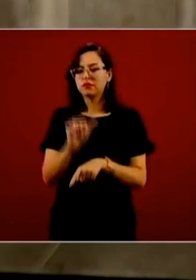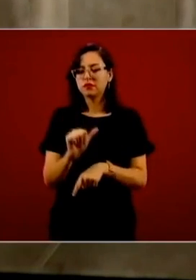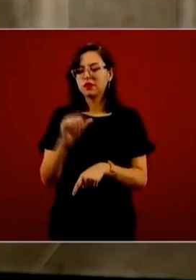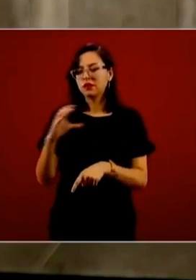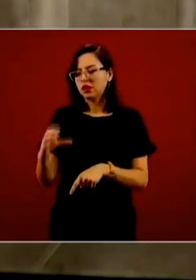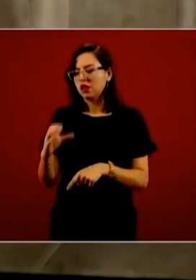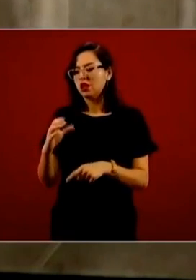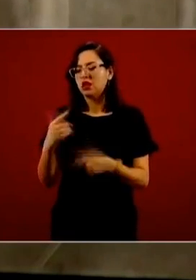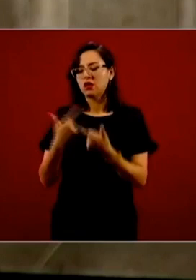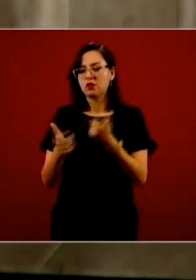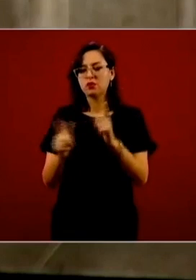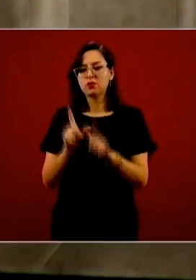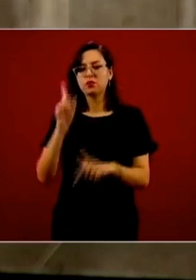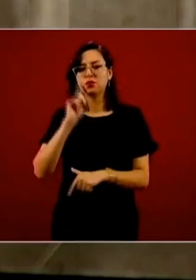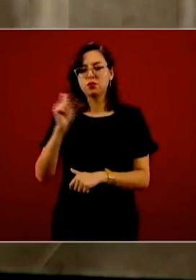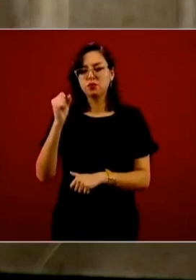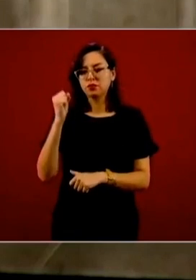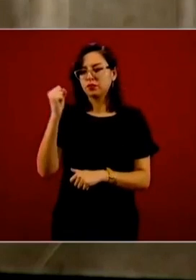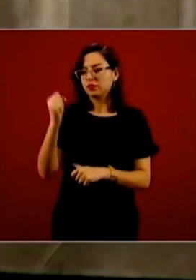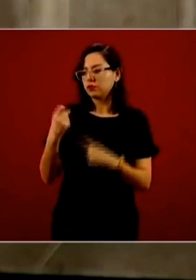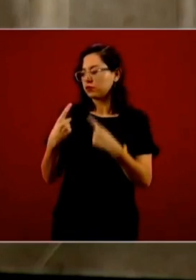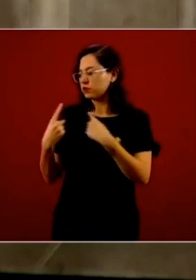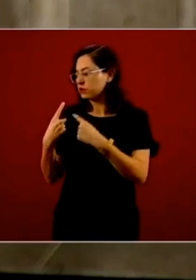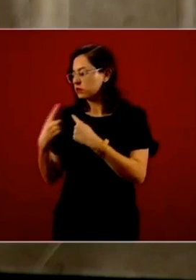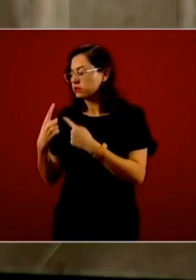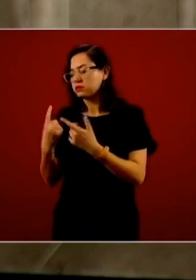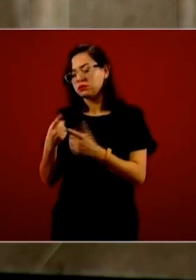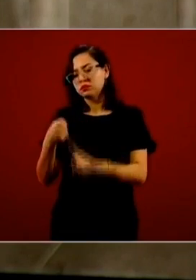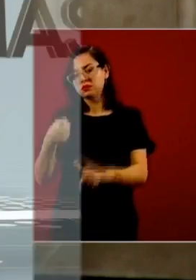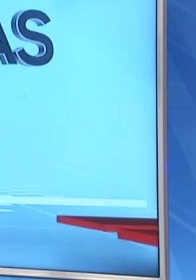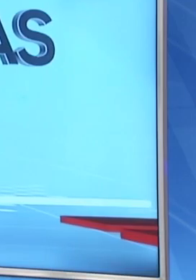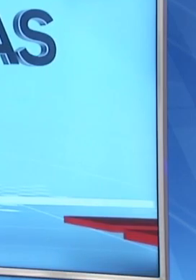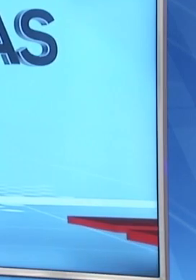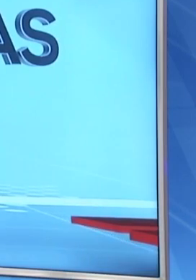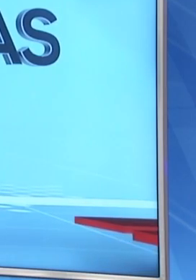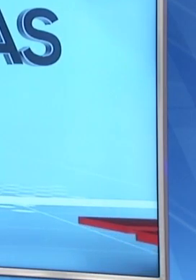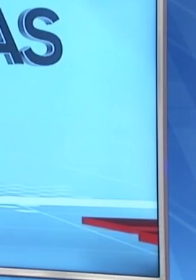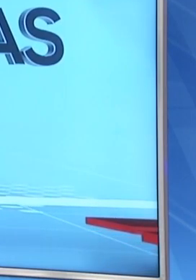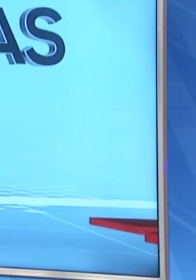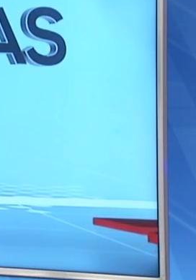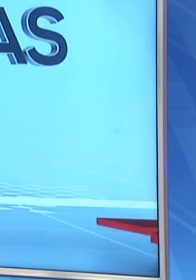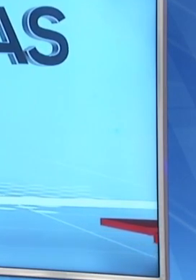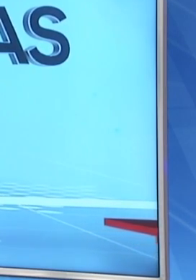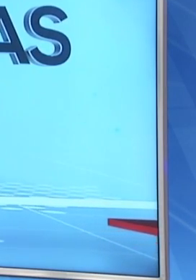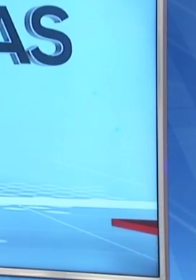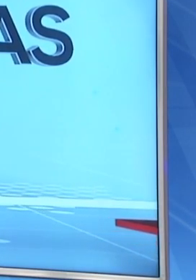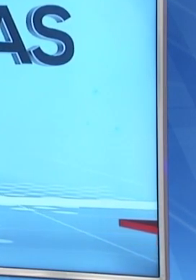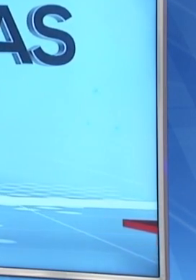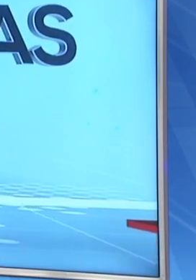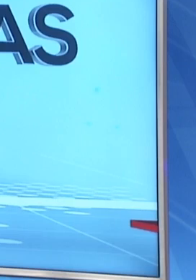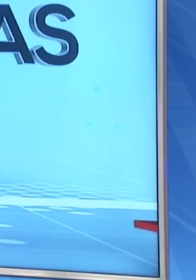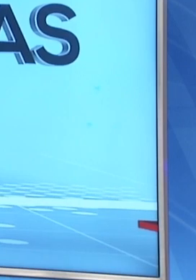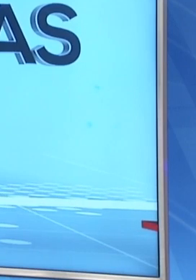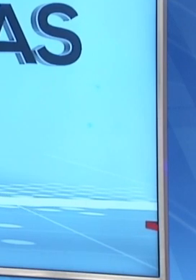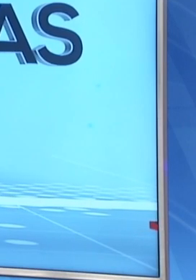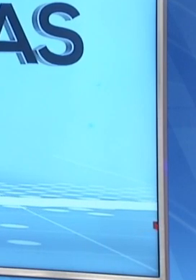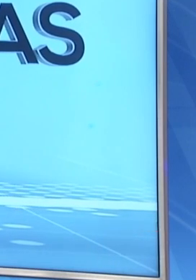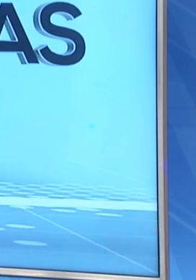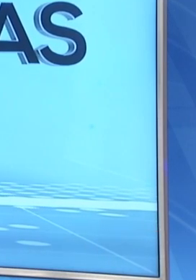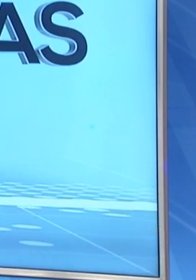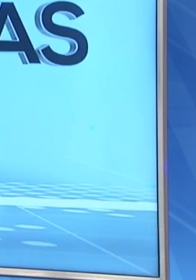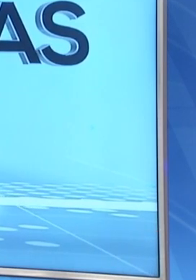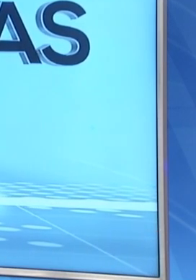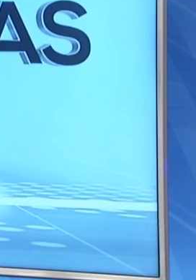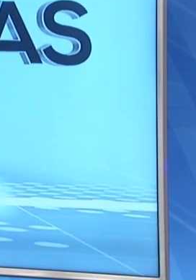grupos feministas que buscan el derecho del saber de los mexicanos, los derechos del público y la dignificación. Esta iniciativa va a ser enviada